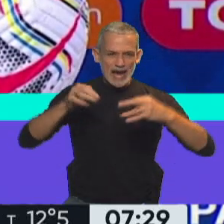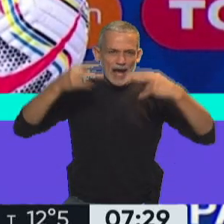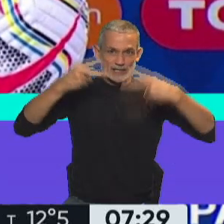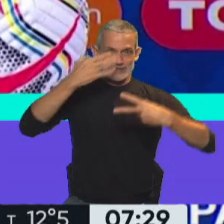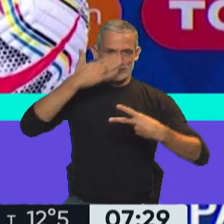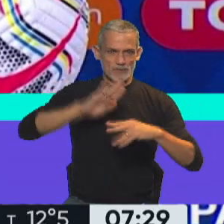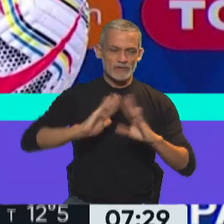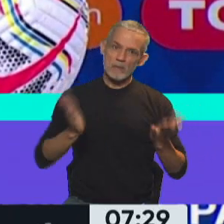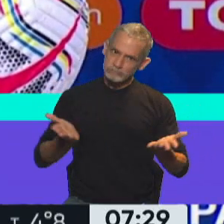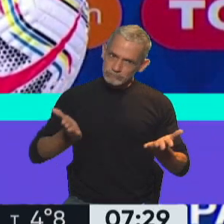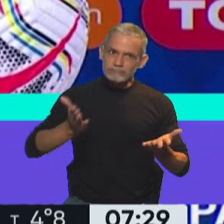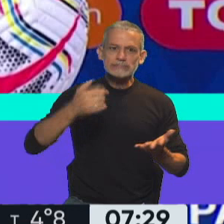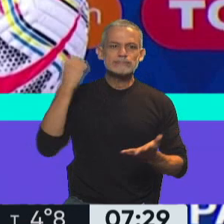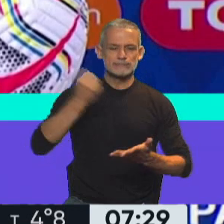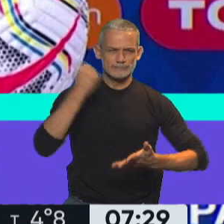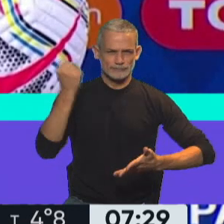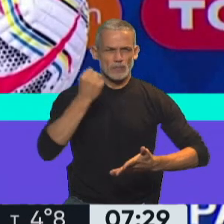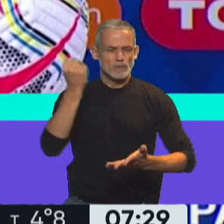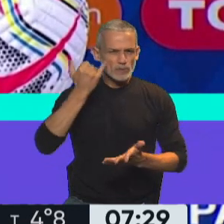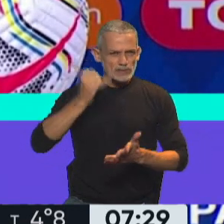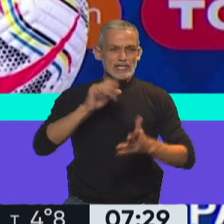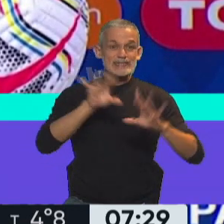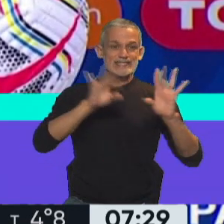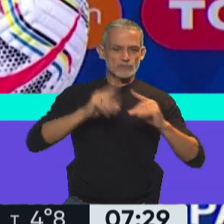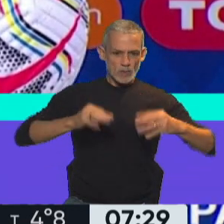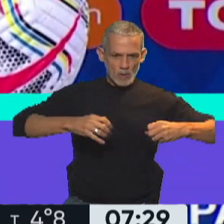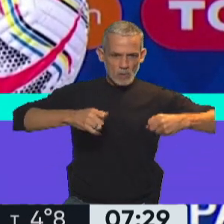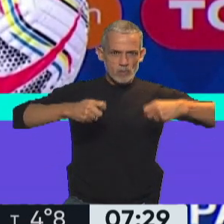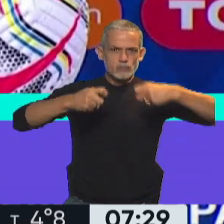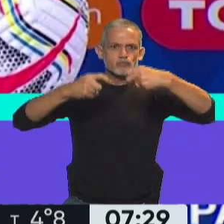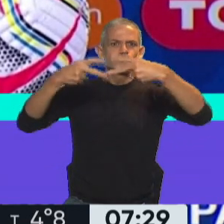estas instancias decisivas, llegan las mejores selecciones que fueron